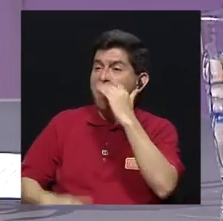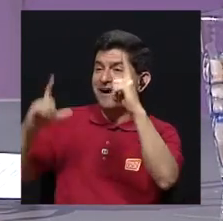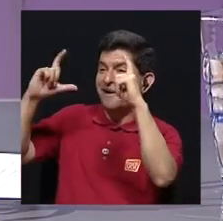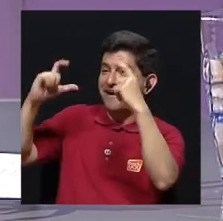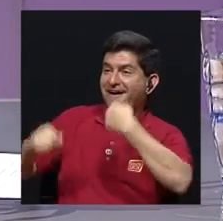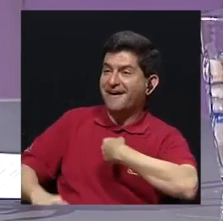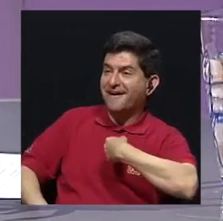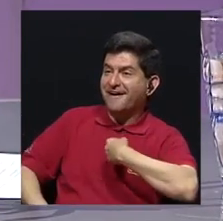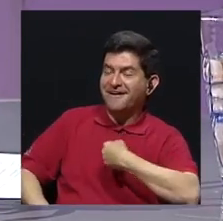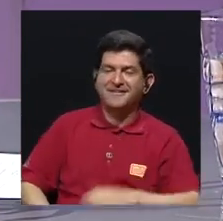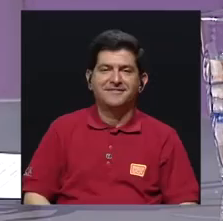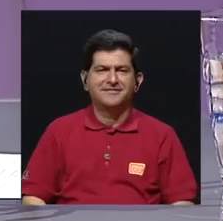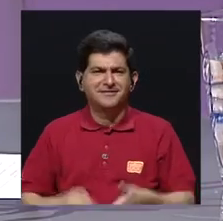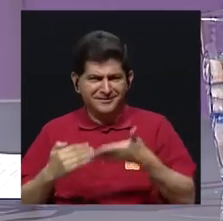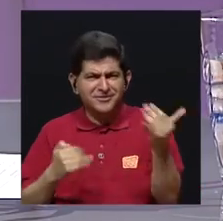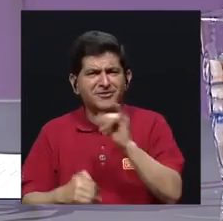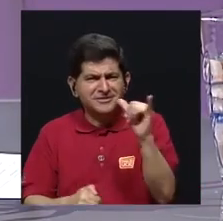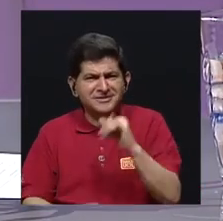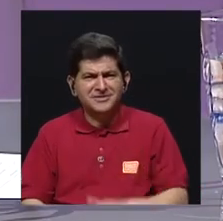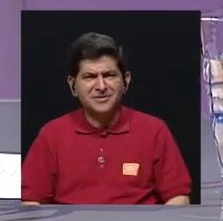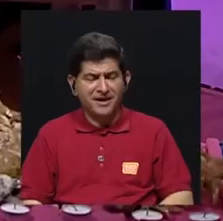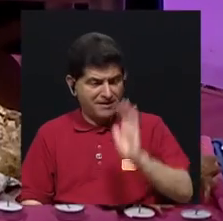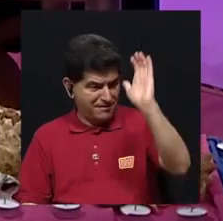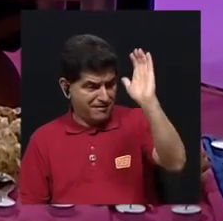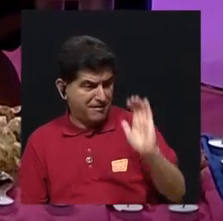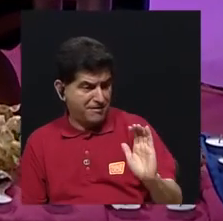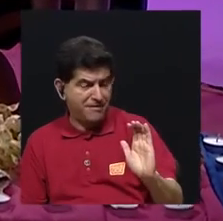¿verdad? Entonces son cosas, y el niño